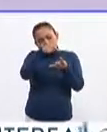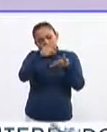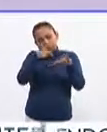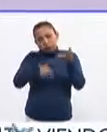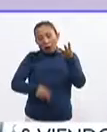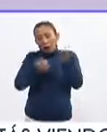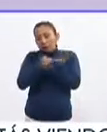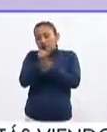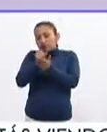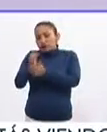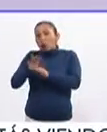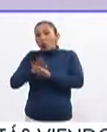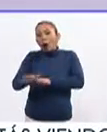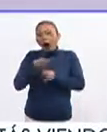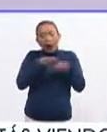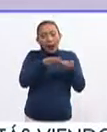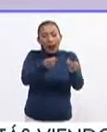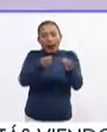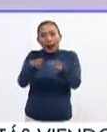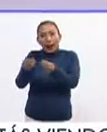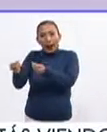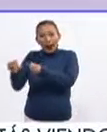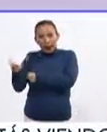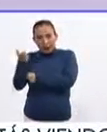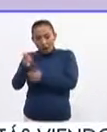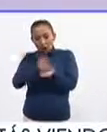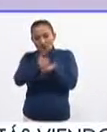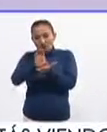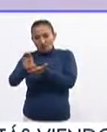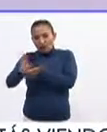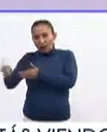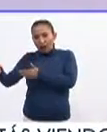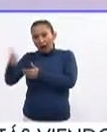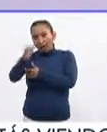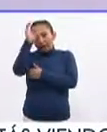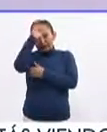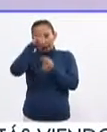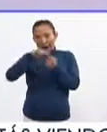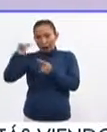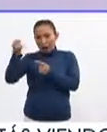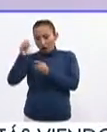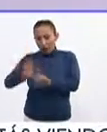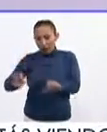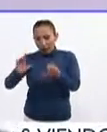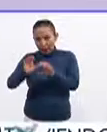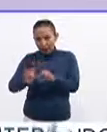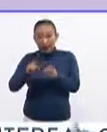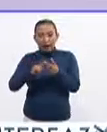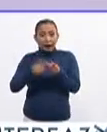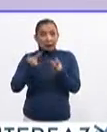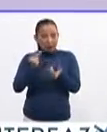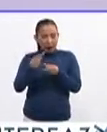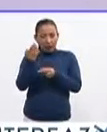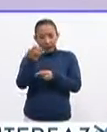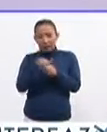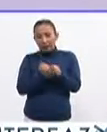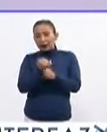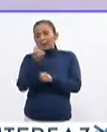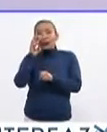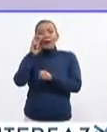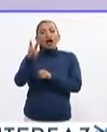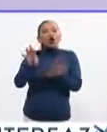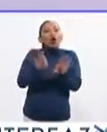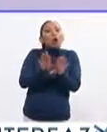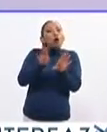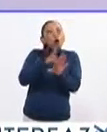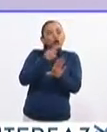se definió cuál será el presupuesto destinado para la ciencia y la tecnología y le preparamos esta nota para ver